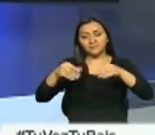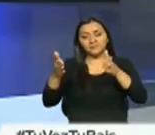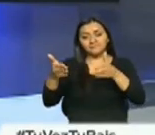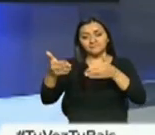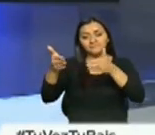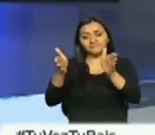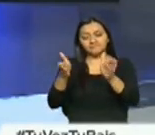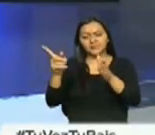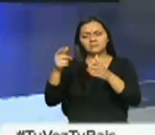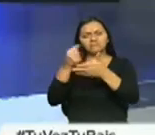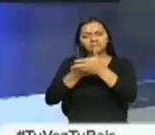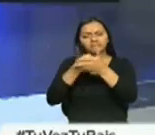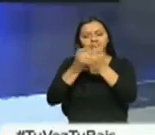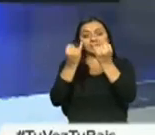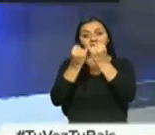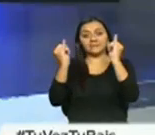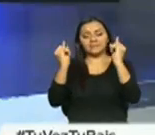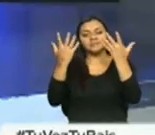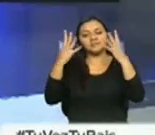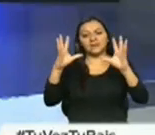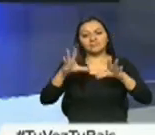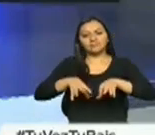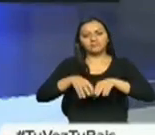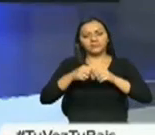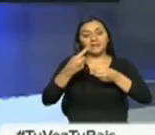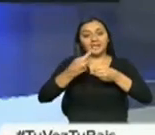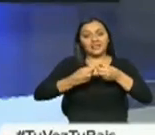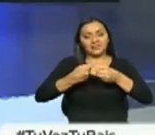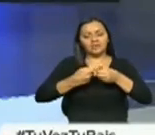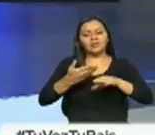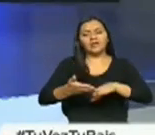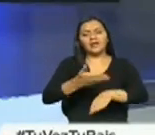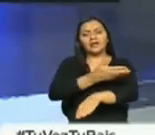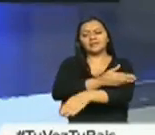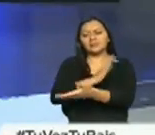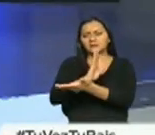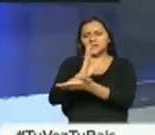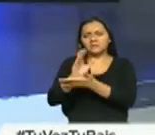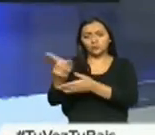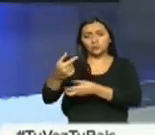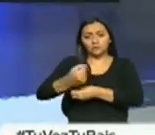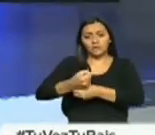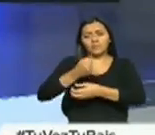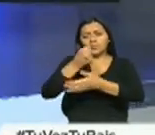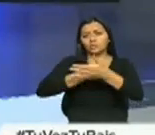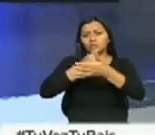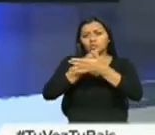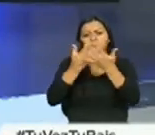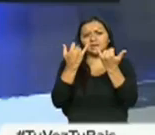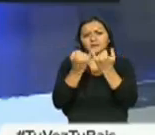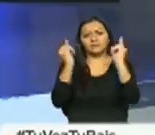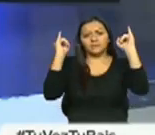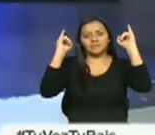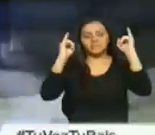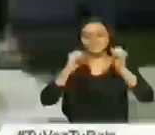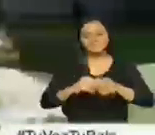de la independencia, llegaron a Quito, ciudad que fue testigo de sus valientes acciones por conseguir la